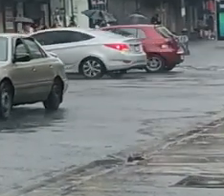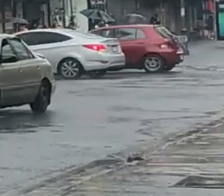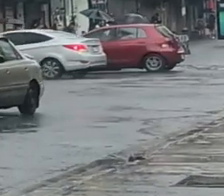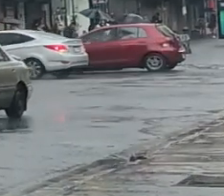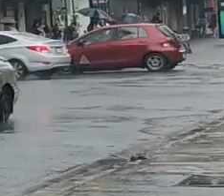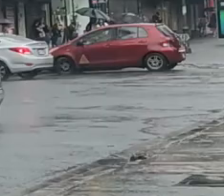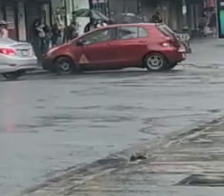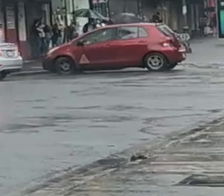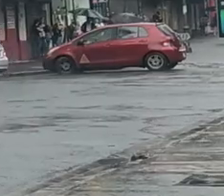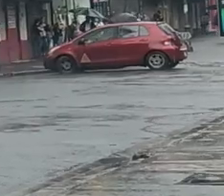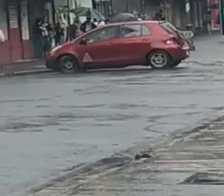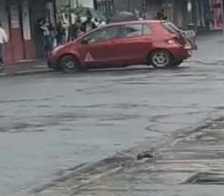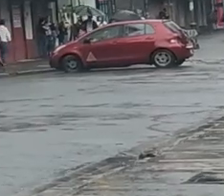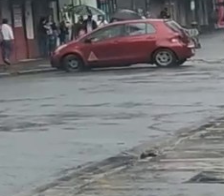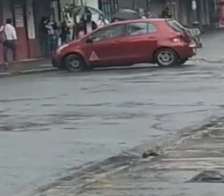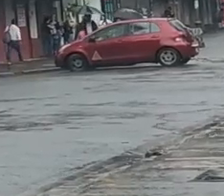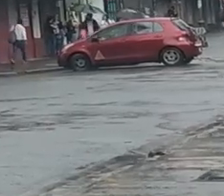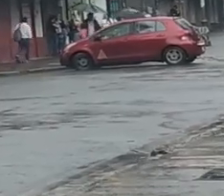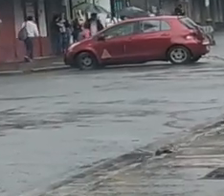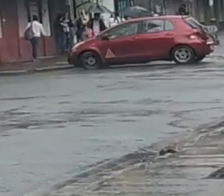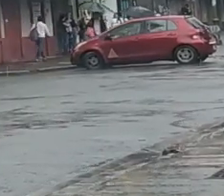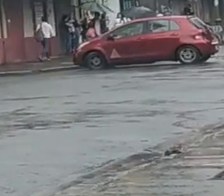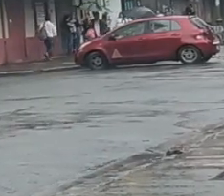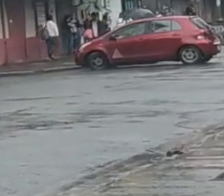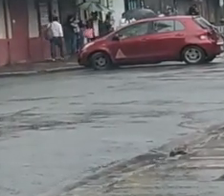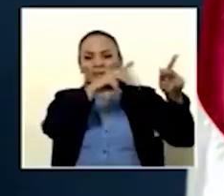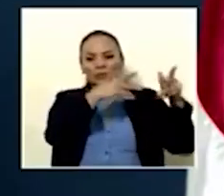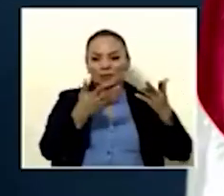califican para esta protección internacional